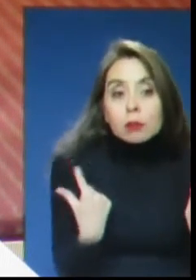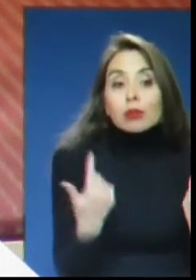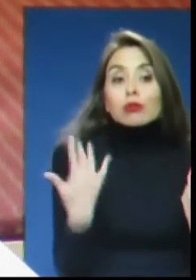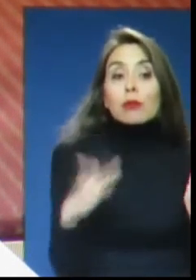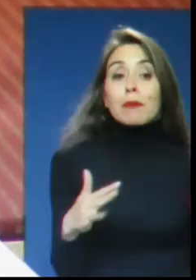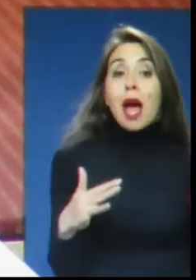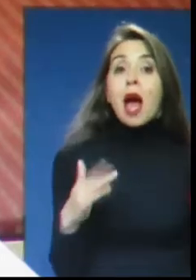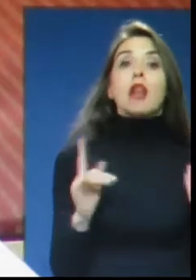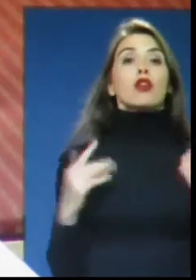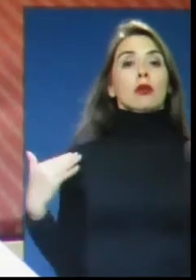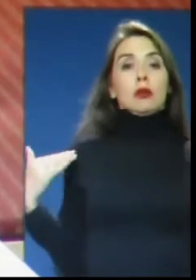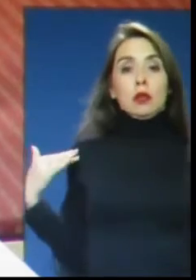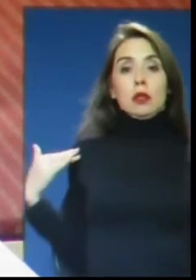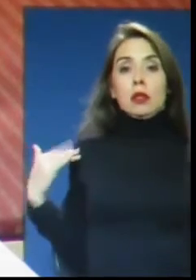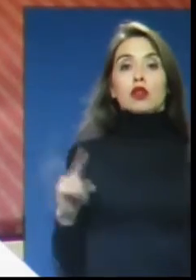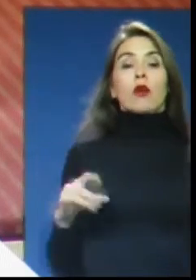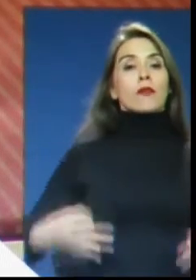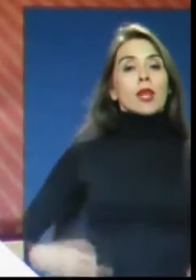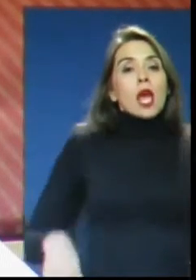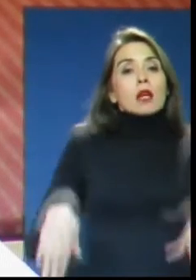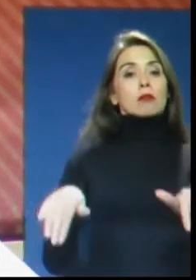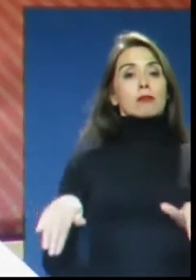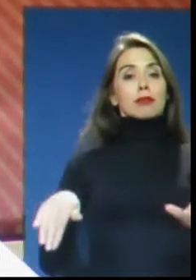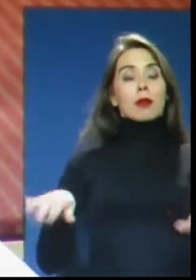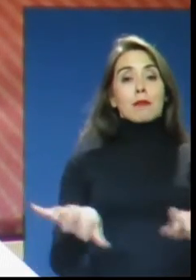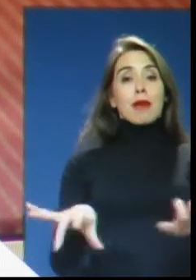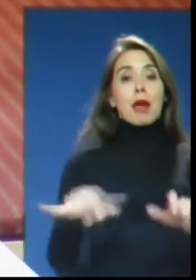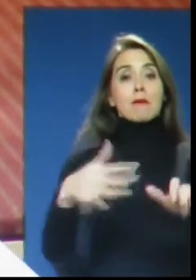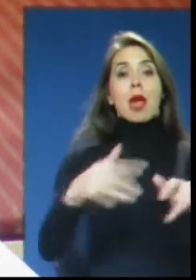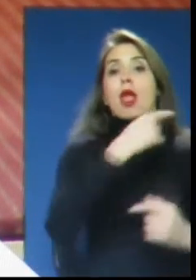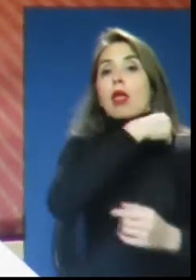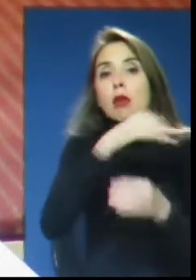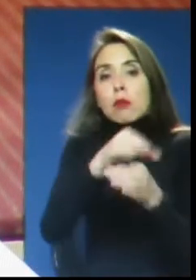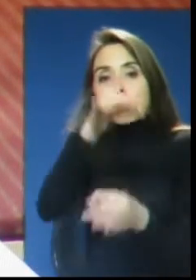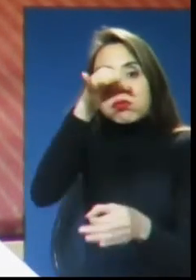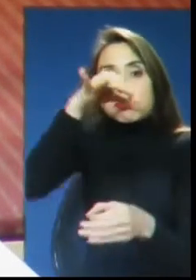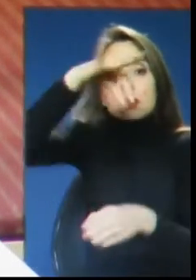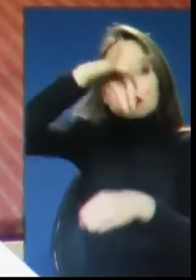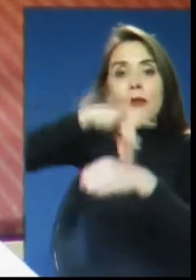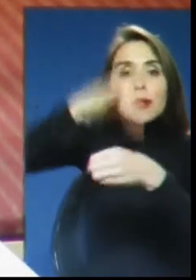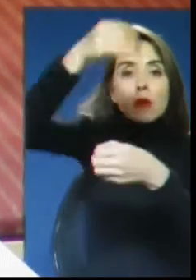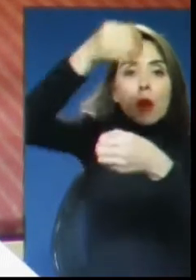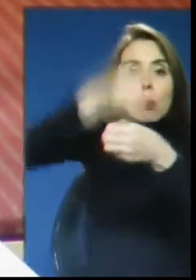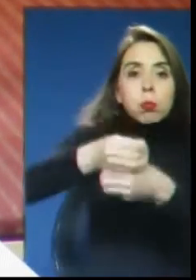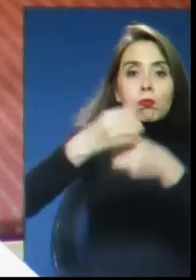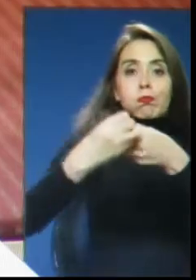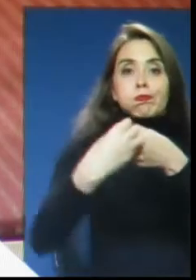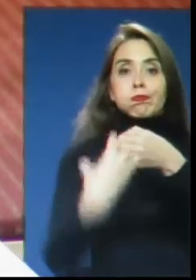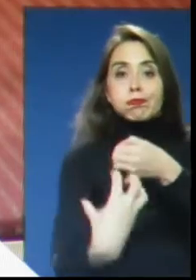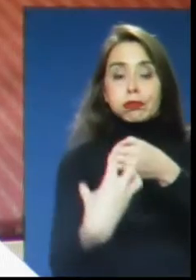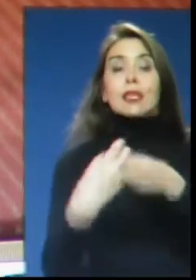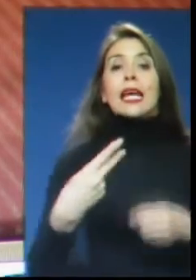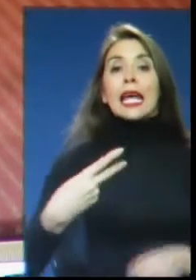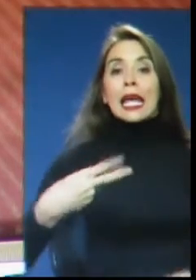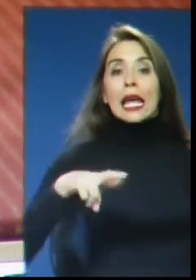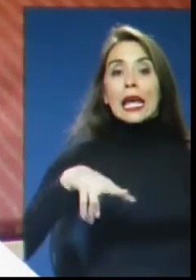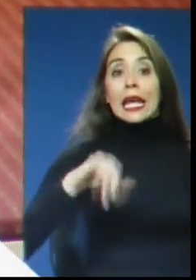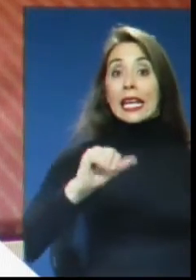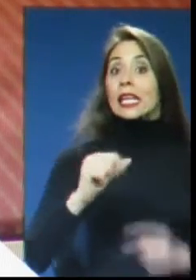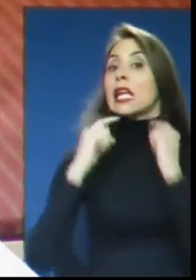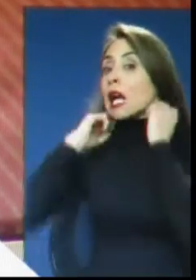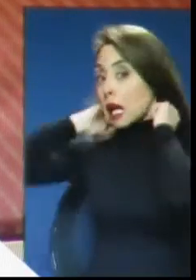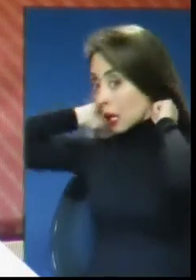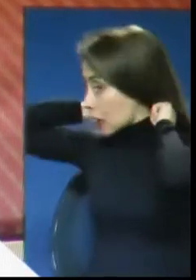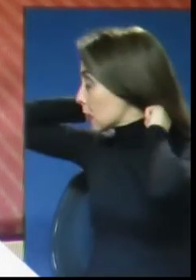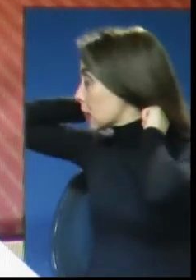condiciones ergonómicas inadecuadas. Dentro de este tipo de patología, la hernia cervical es